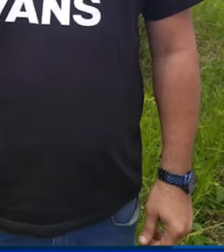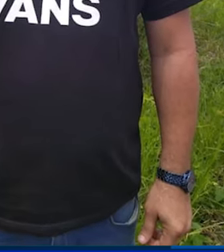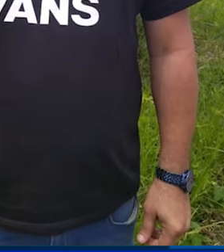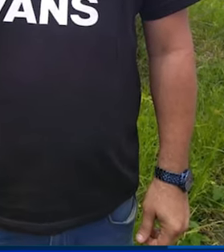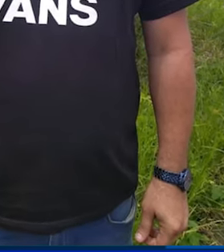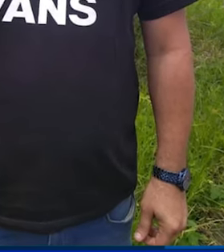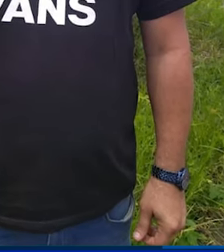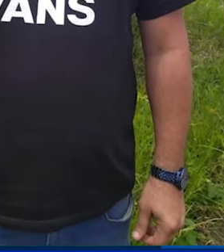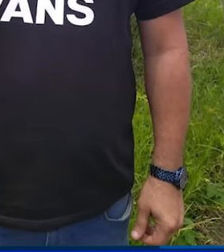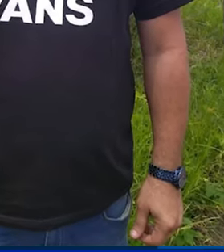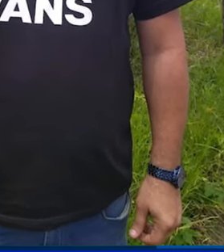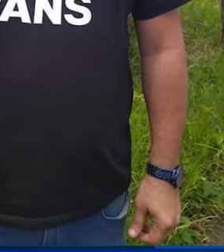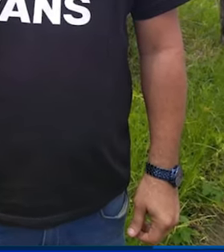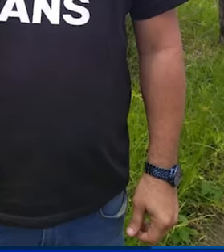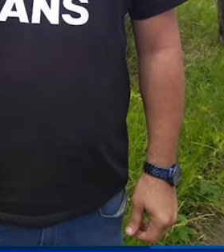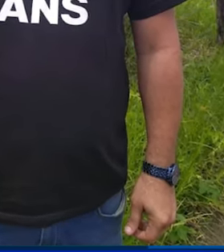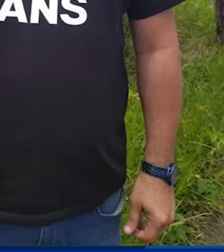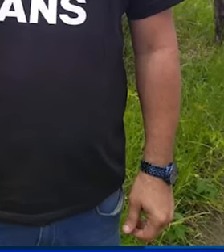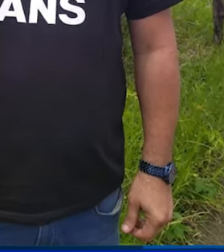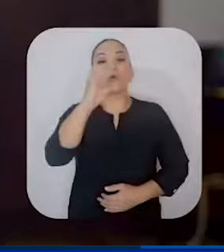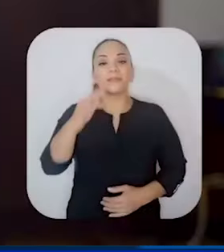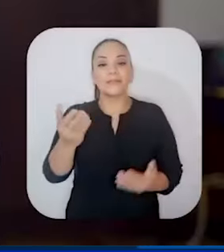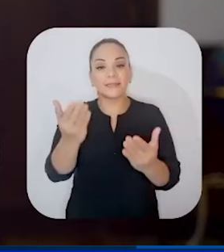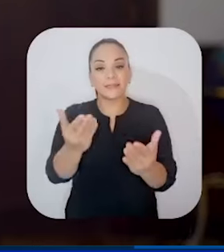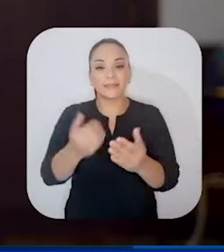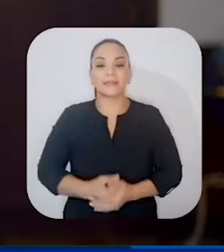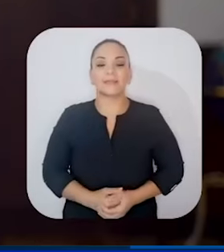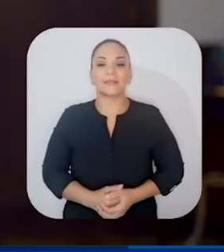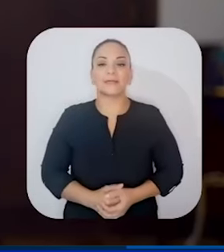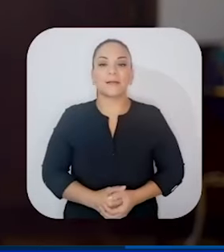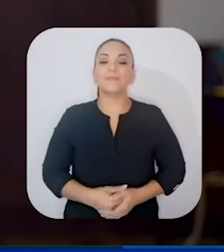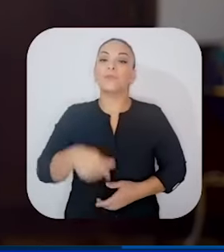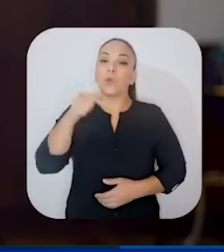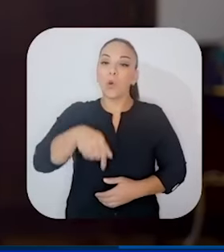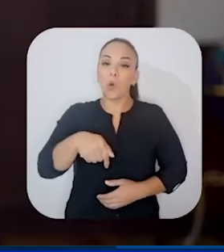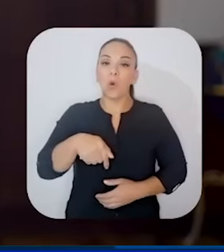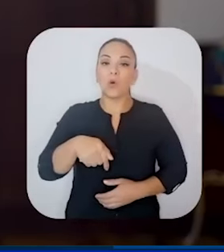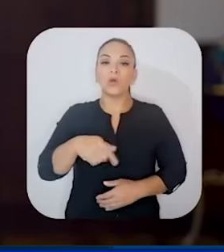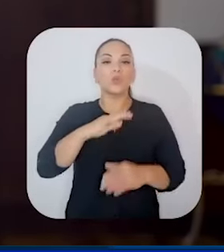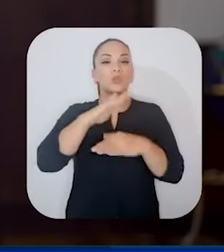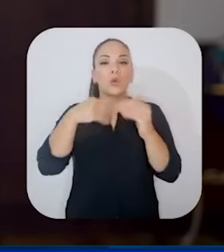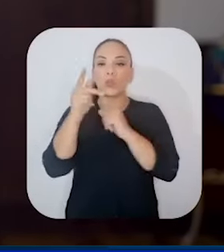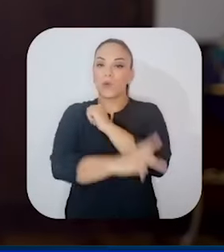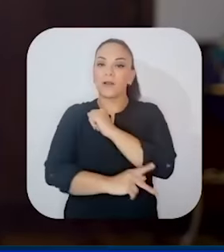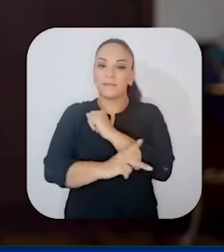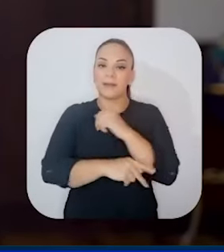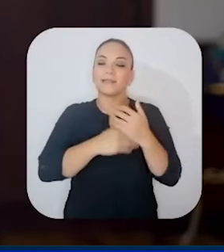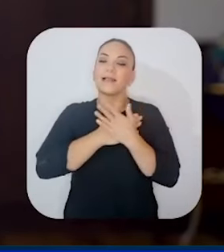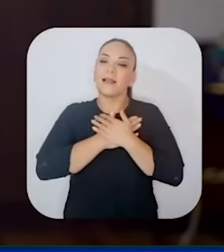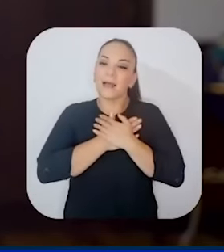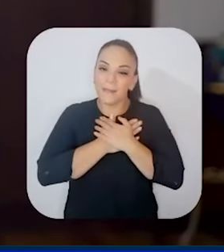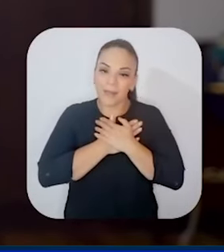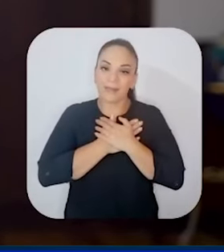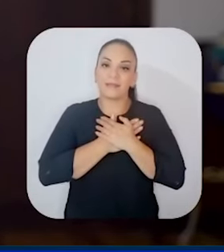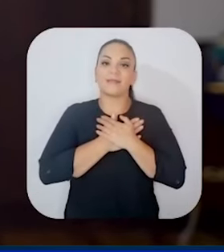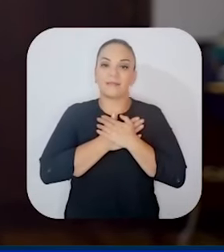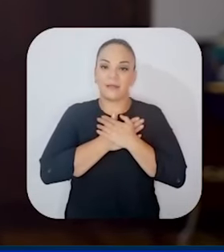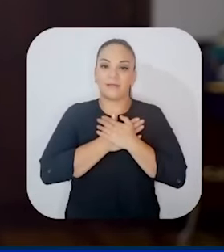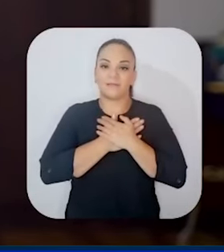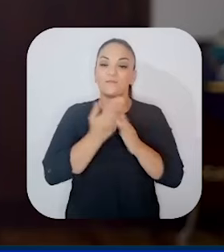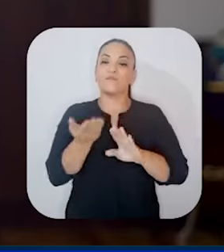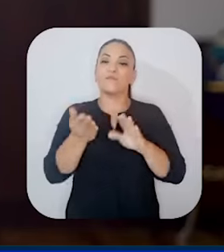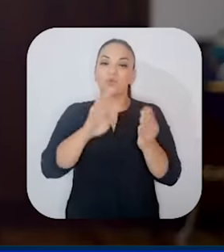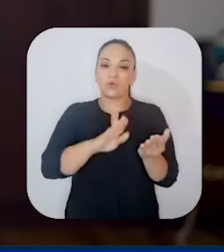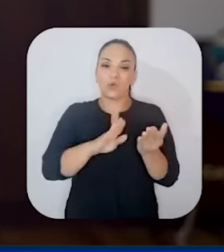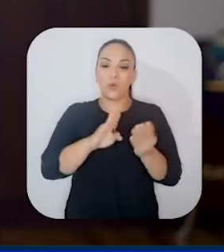a deportar a los extranjeros con antecedentes delictivos. Compatriotas, hoy el país entero lamenta